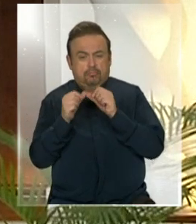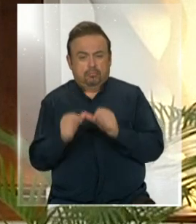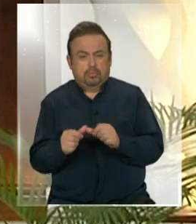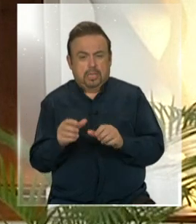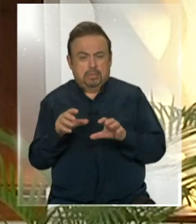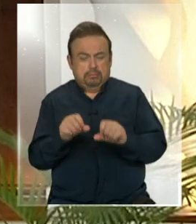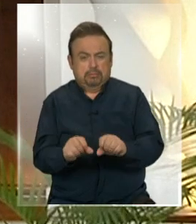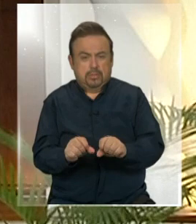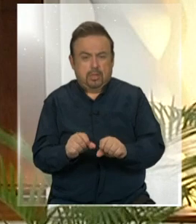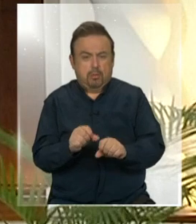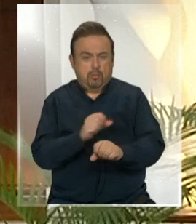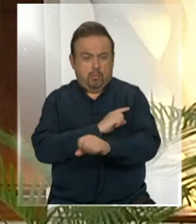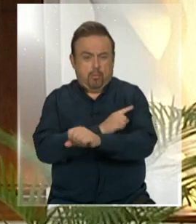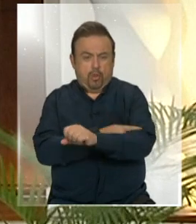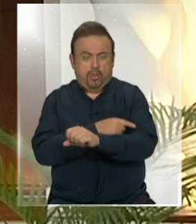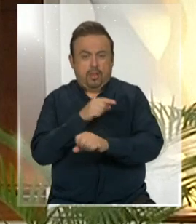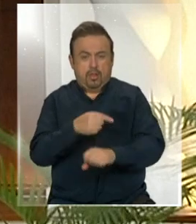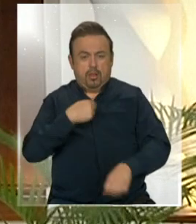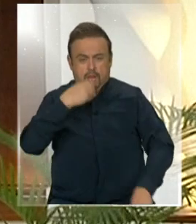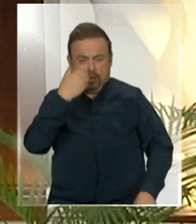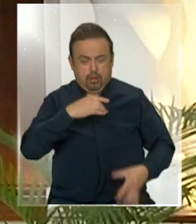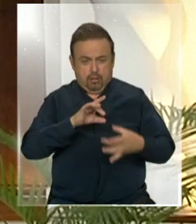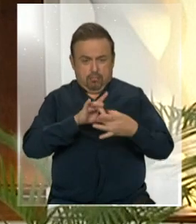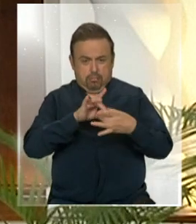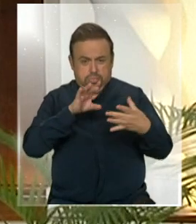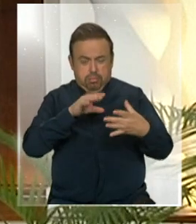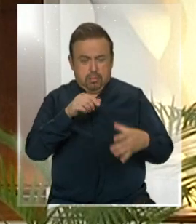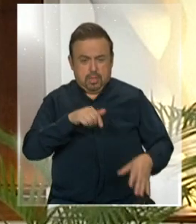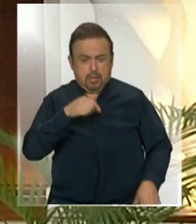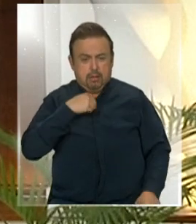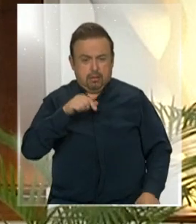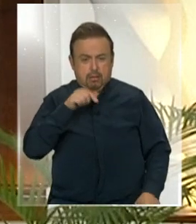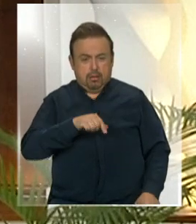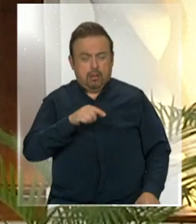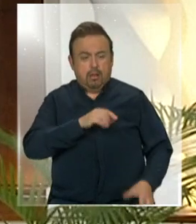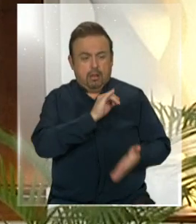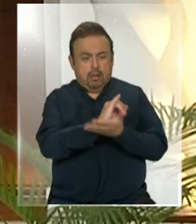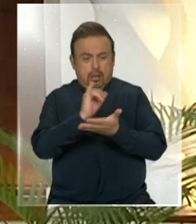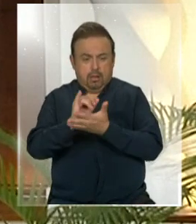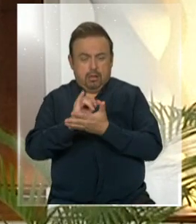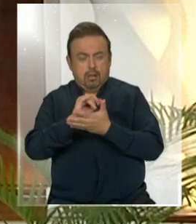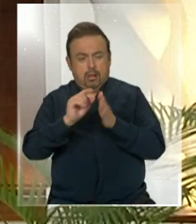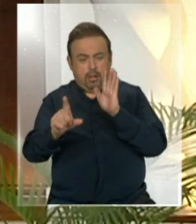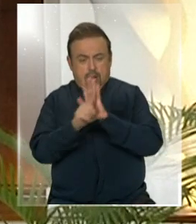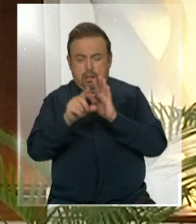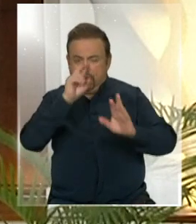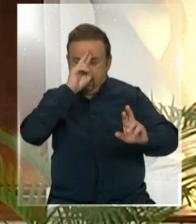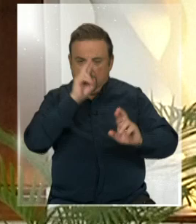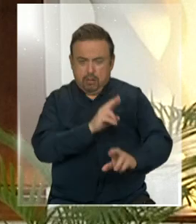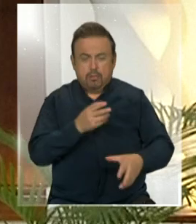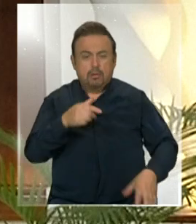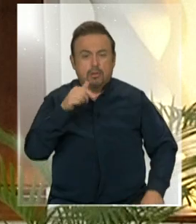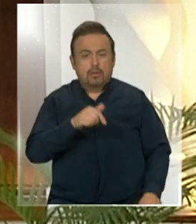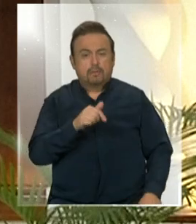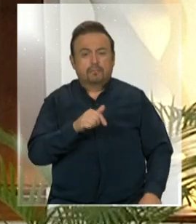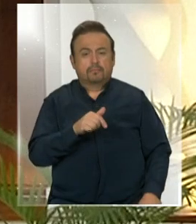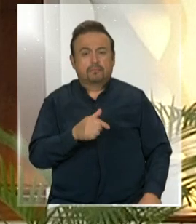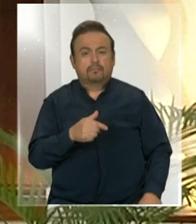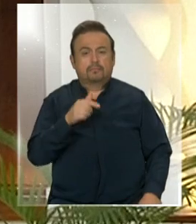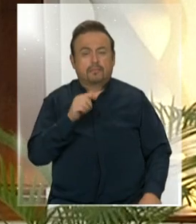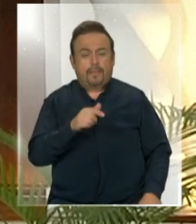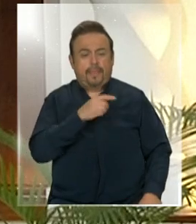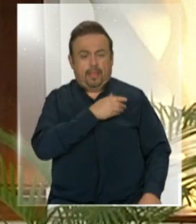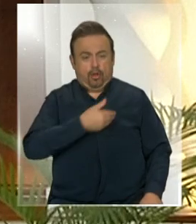poder. Soy demócrata, respeto las instituciones y las leyes. Este es